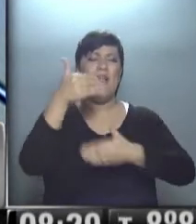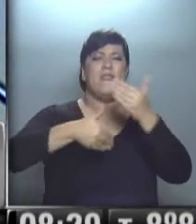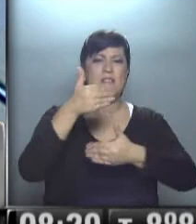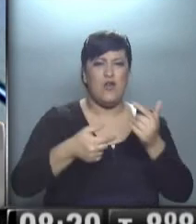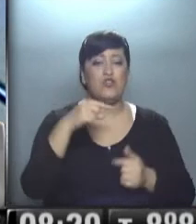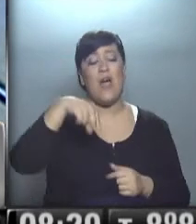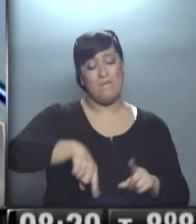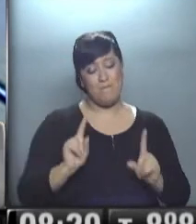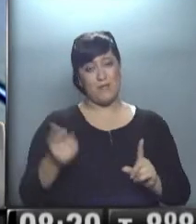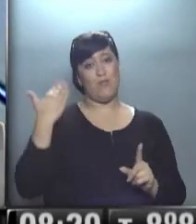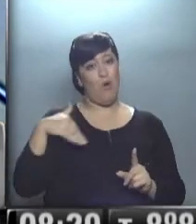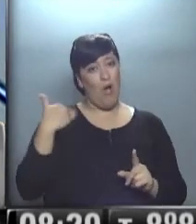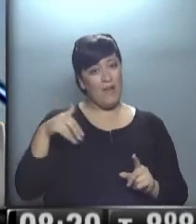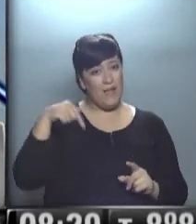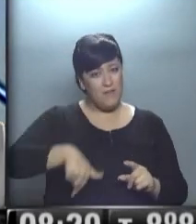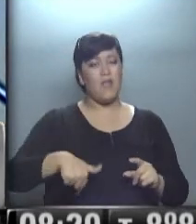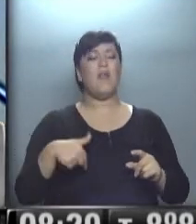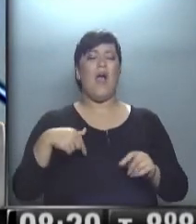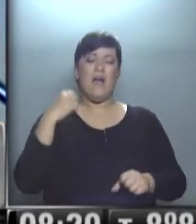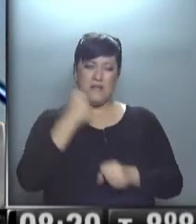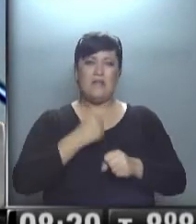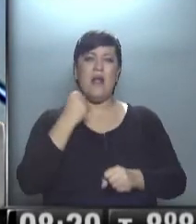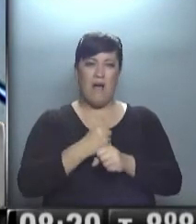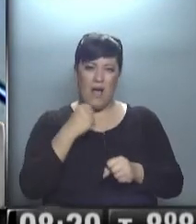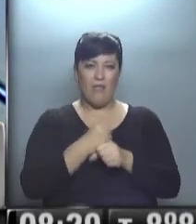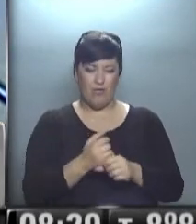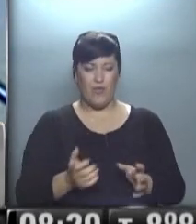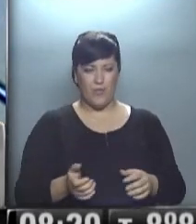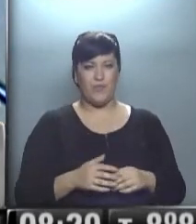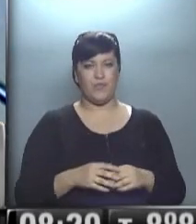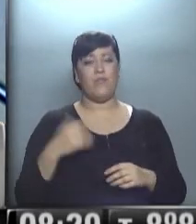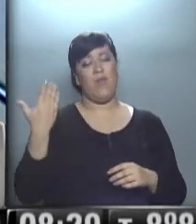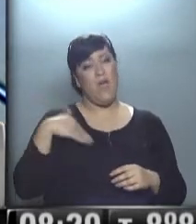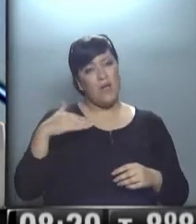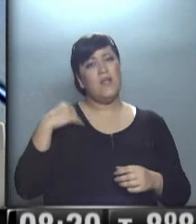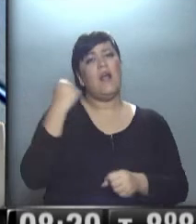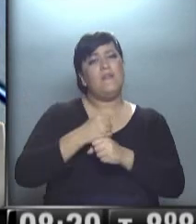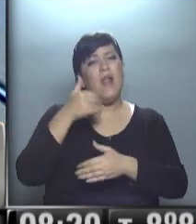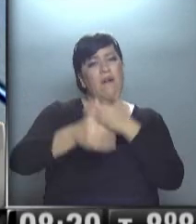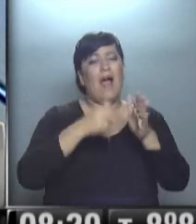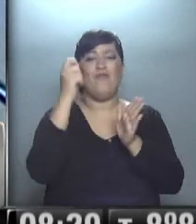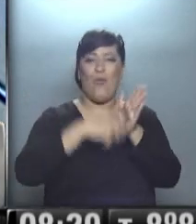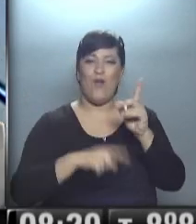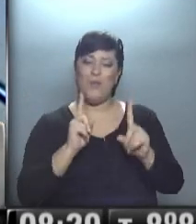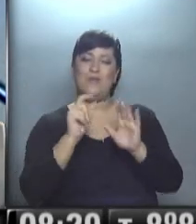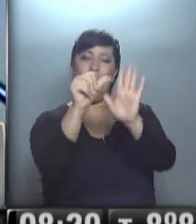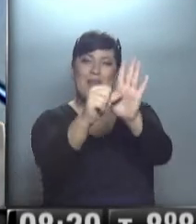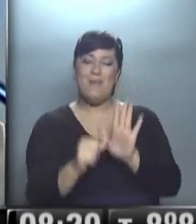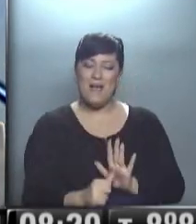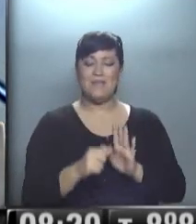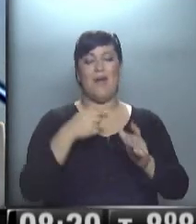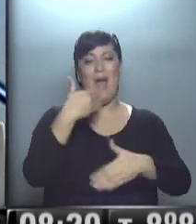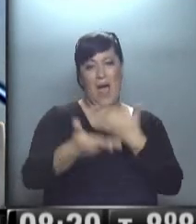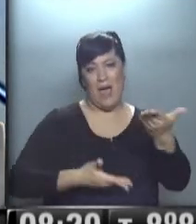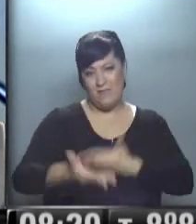estamos humildemente planteando desde la república argentina con acuerdos de esta naturaleza no hay ninguna duda